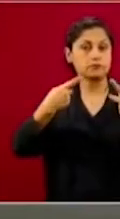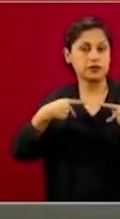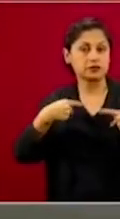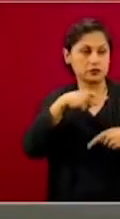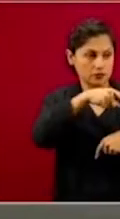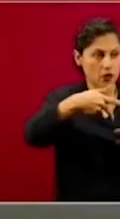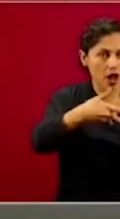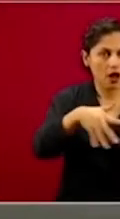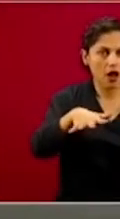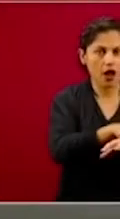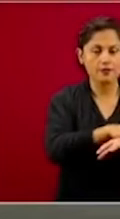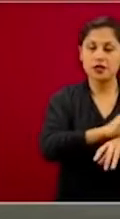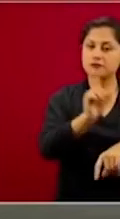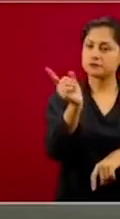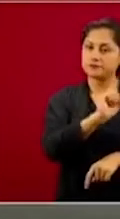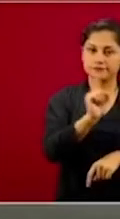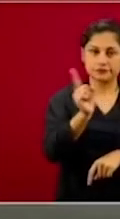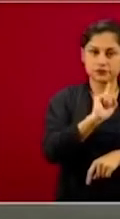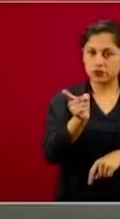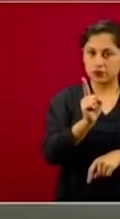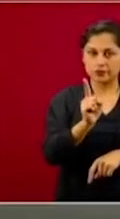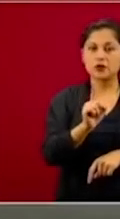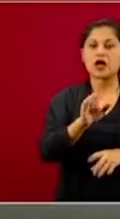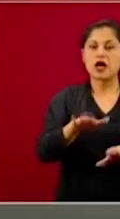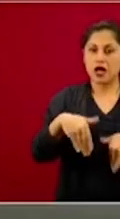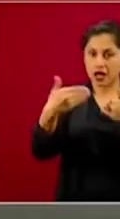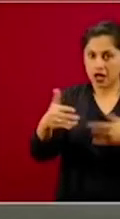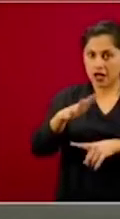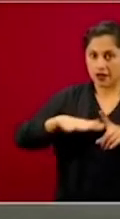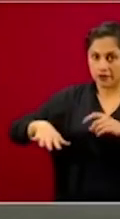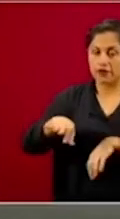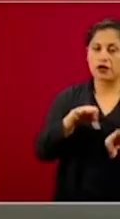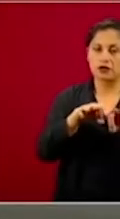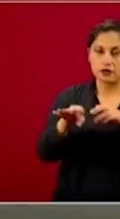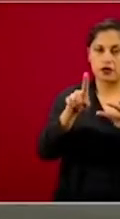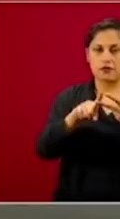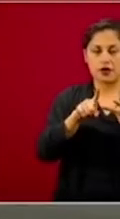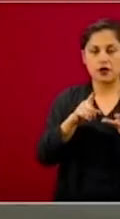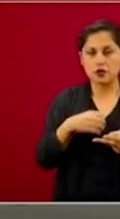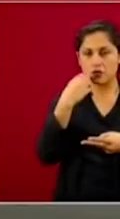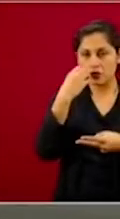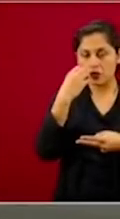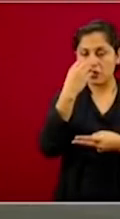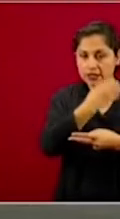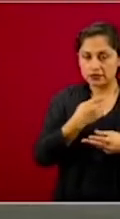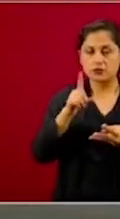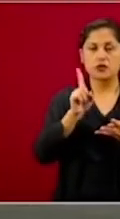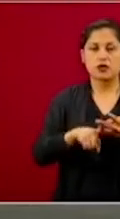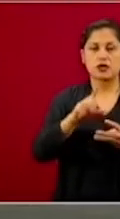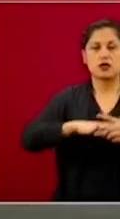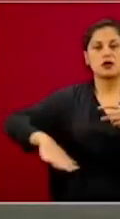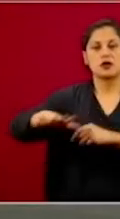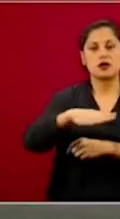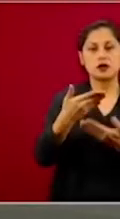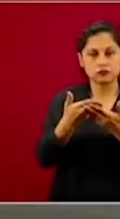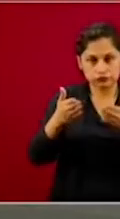intervenciones, sino los elementos estructurales, el trabajo, los espacios públicos y las escuelas. Por lo